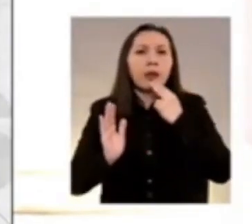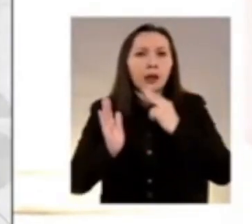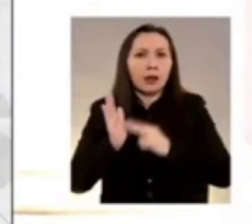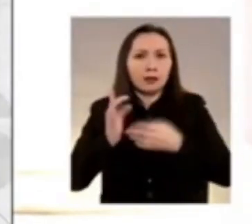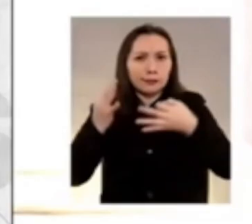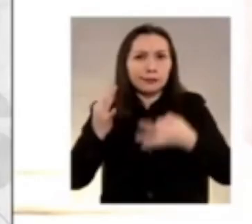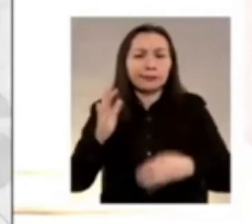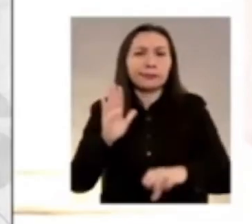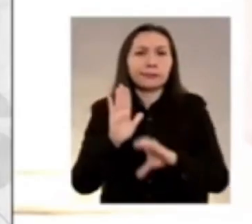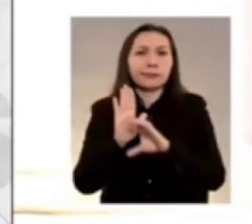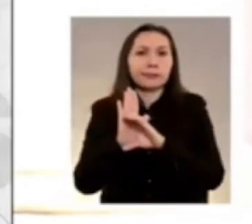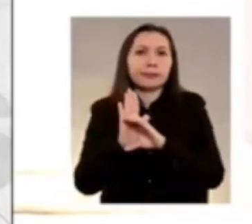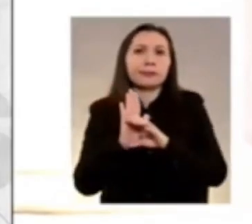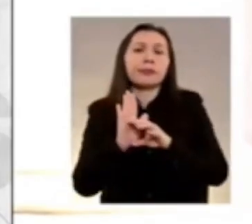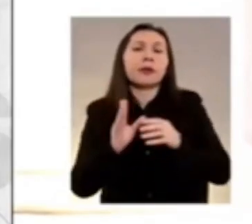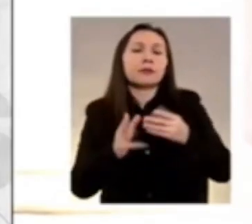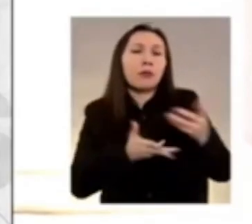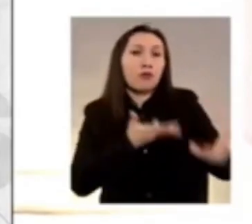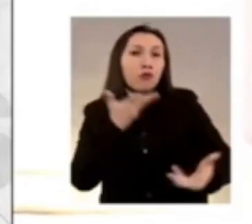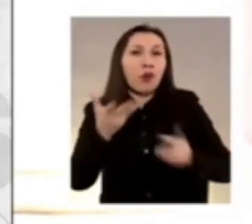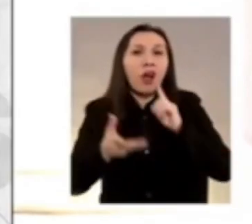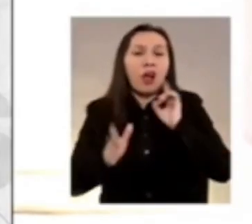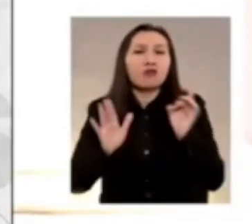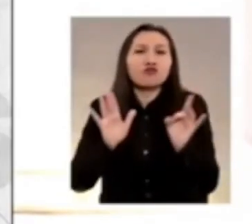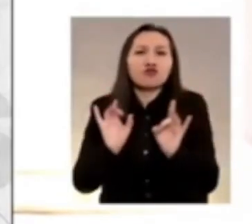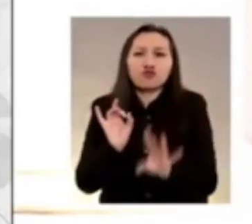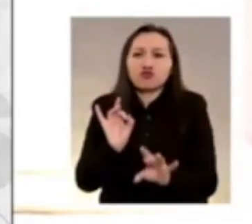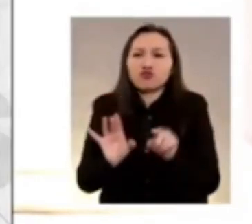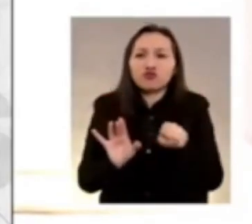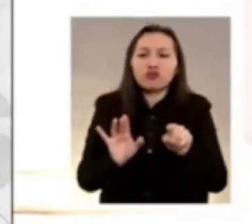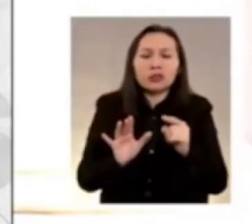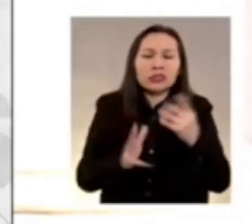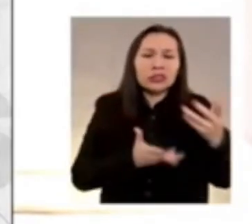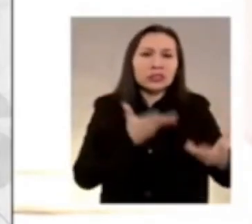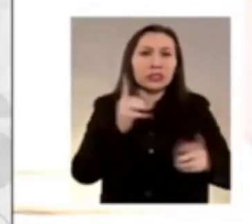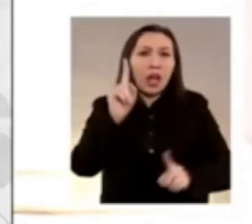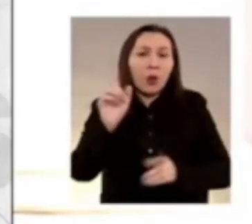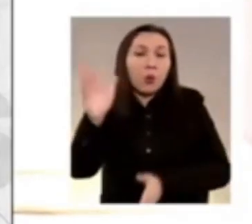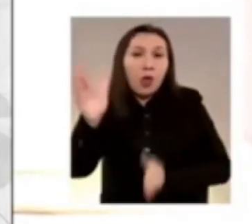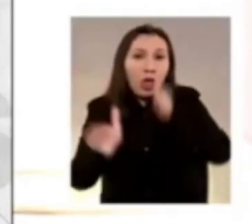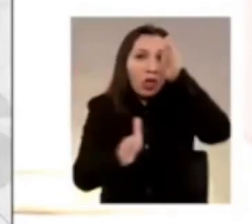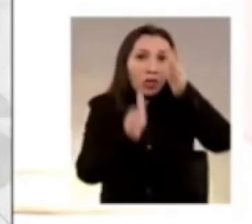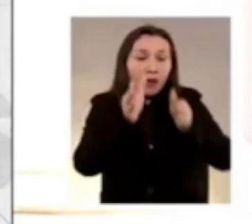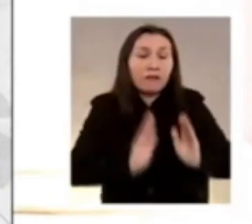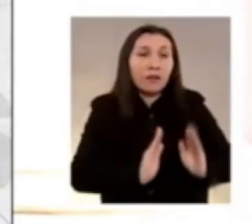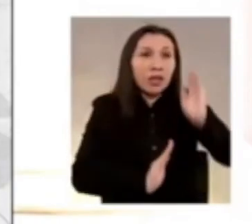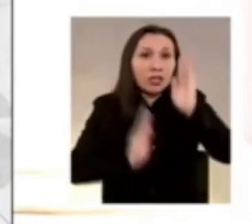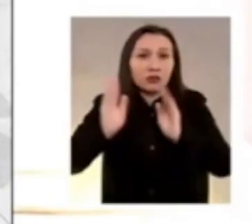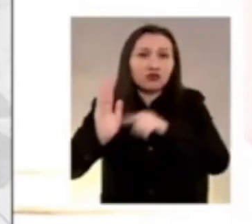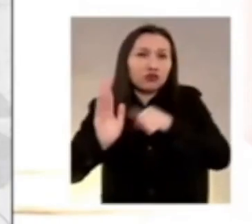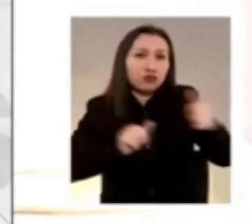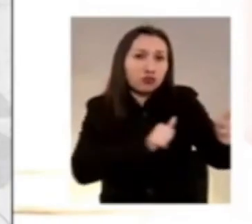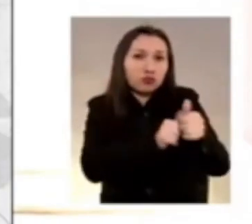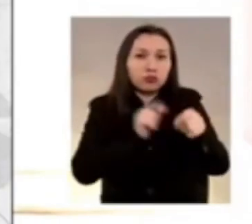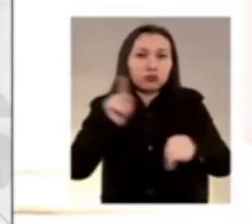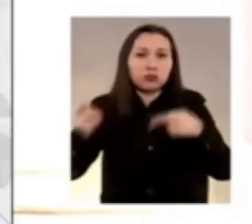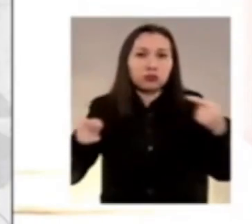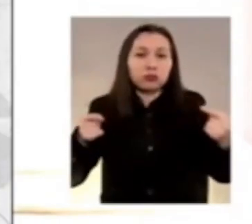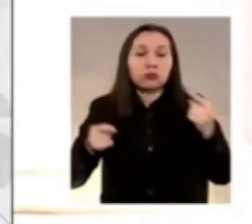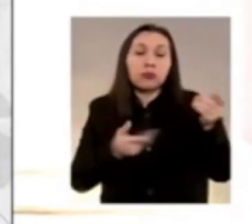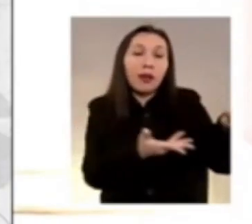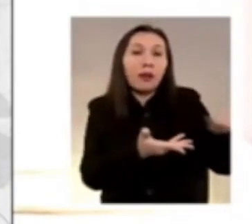las palabras del presidente López Obrador aquí en esta transmisión, sin precedentes ahí en Santiago de